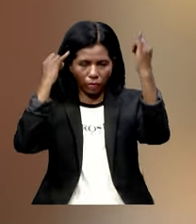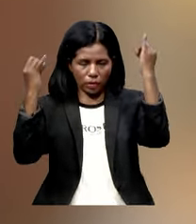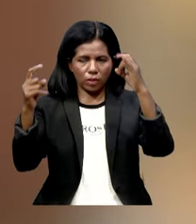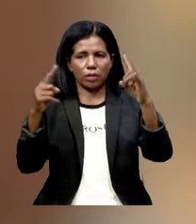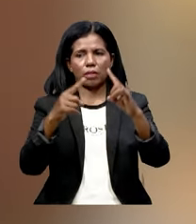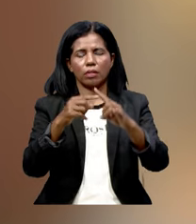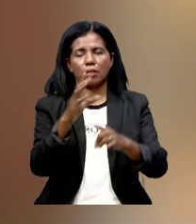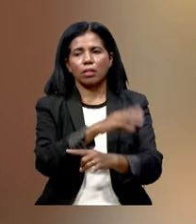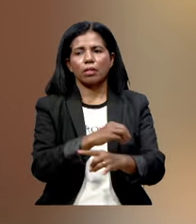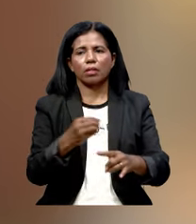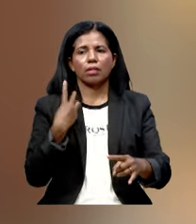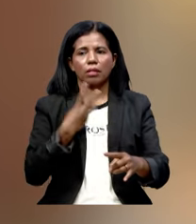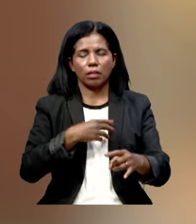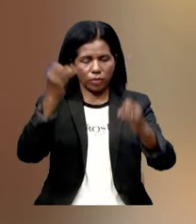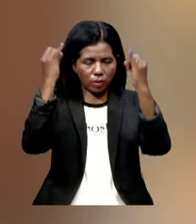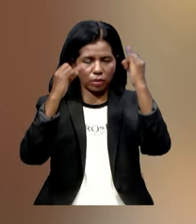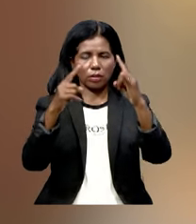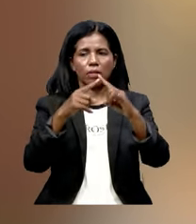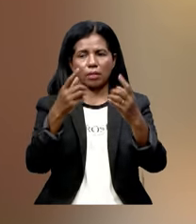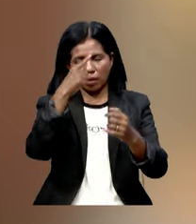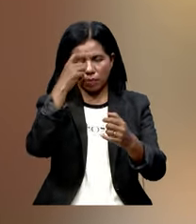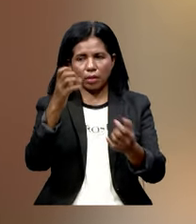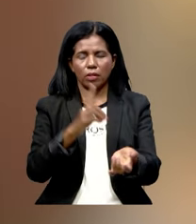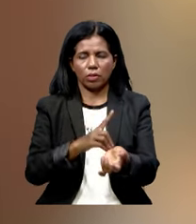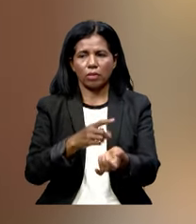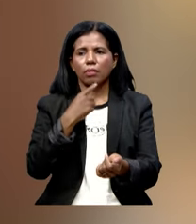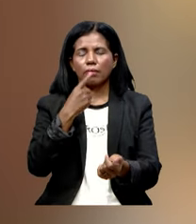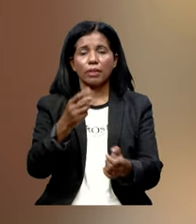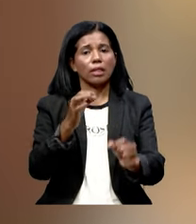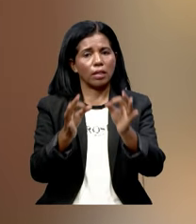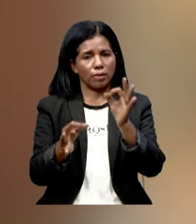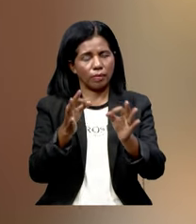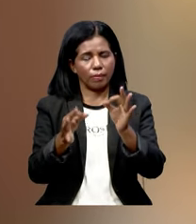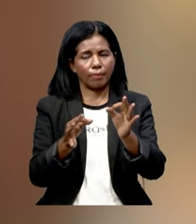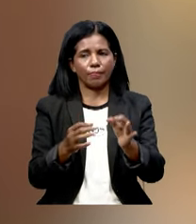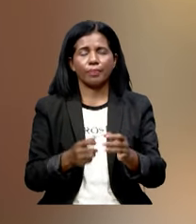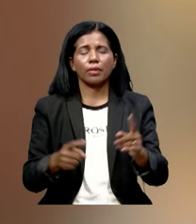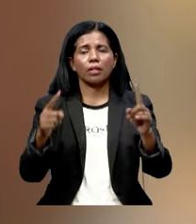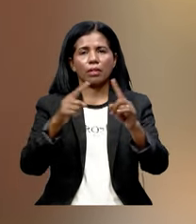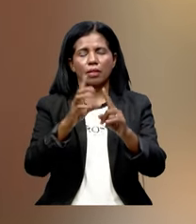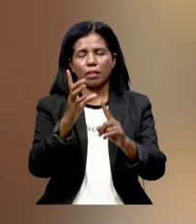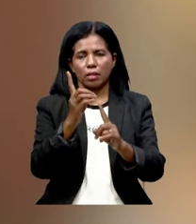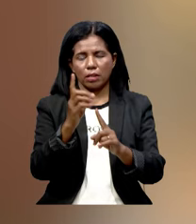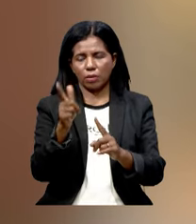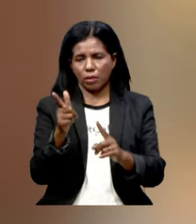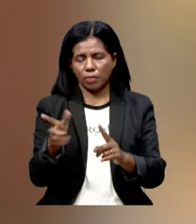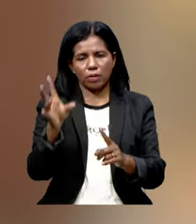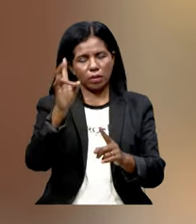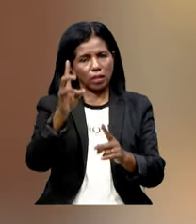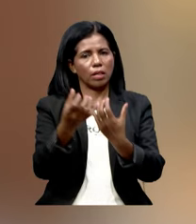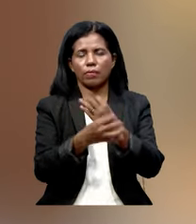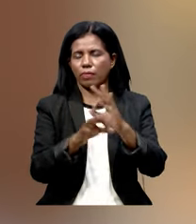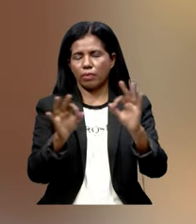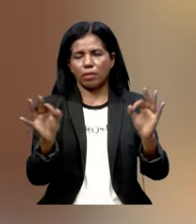día de ahora es la información que también tenemos. Doctor Rian Cari, todo día 27, ¿no? El último. Todo